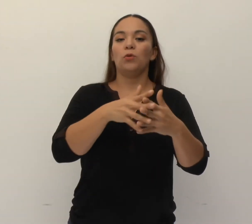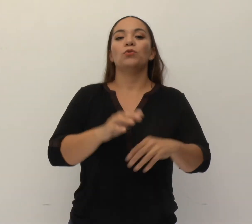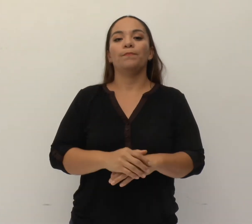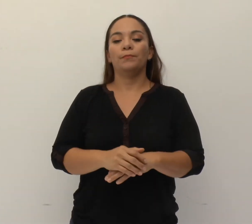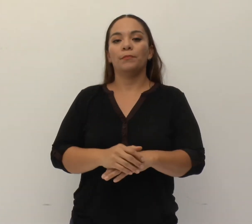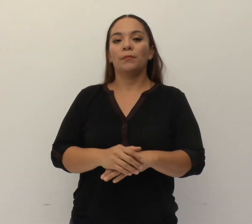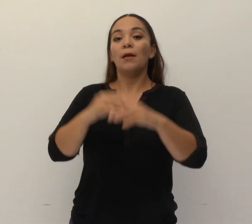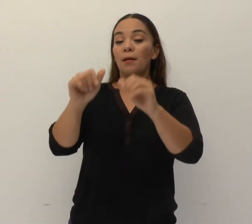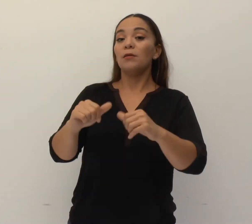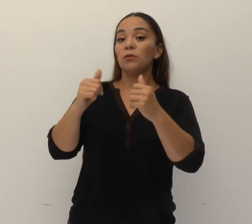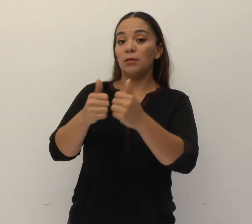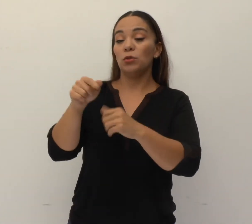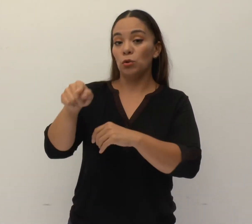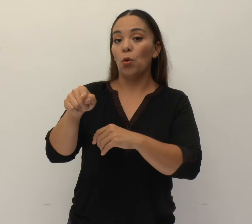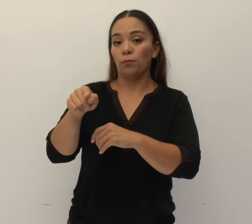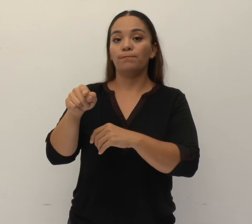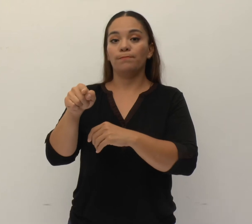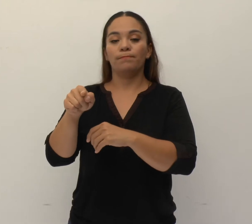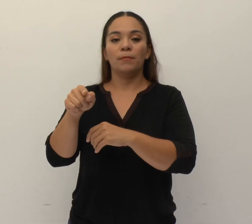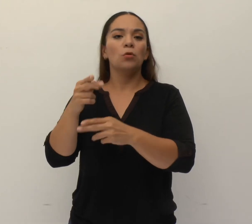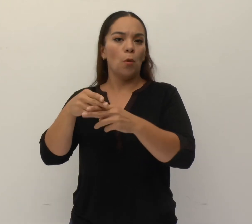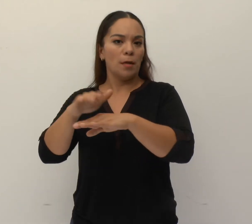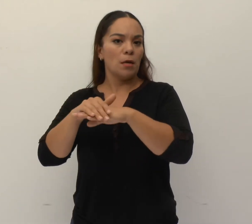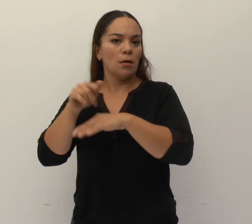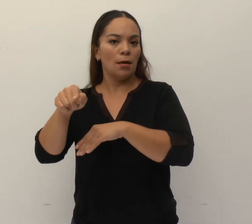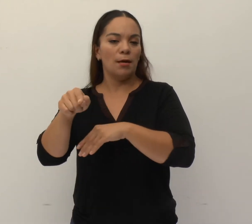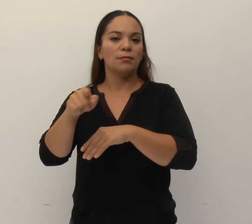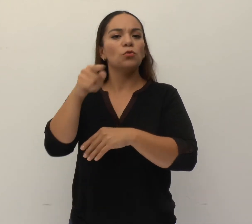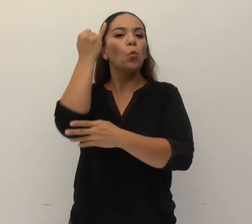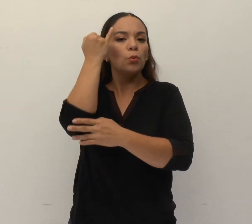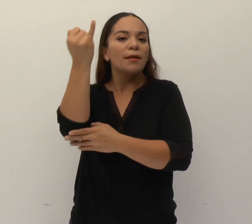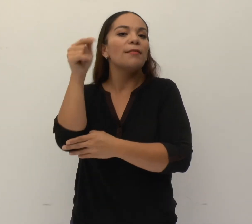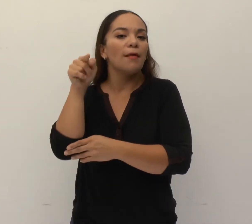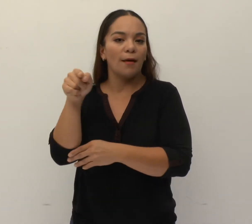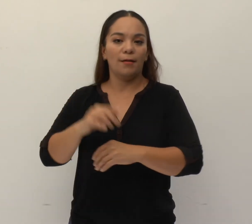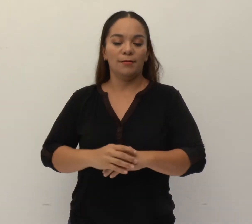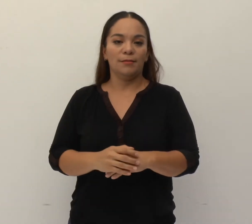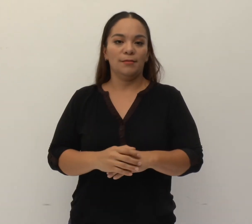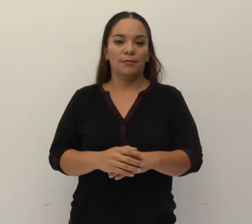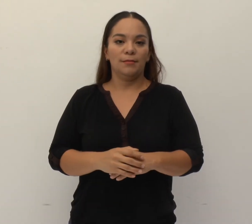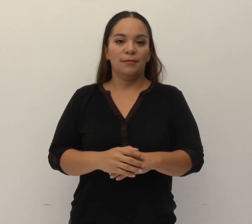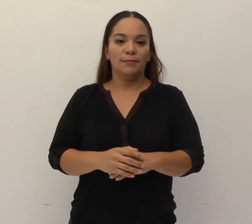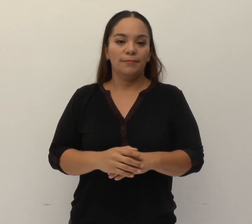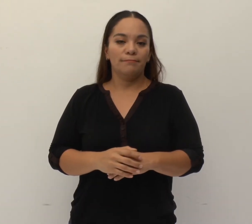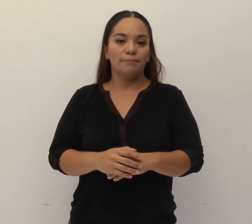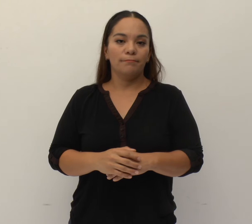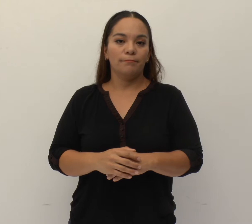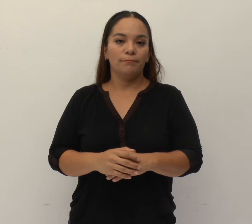La asociación Jamaica Burial Scheme Society nació como una idea del